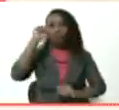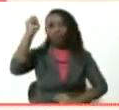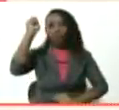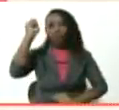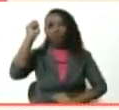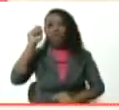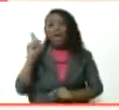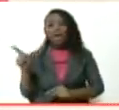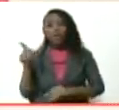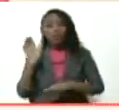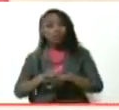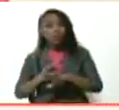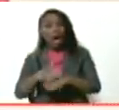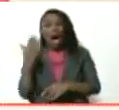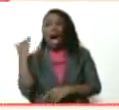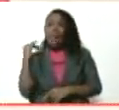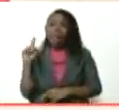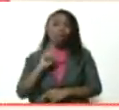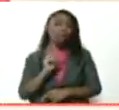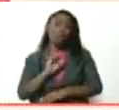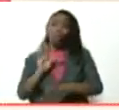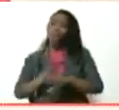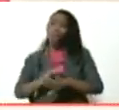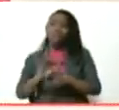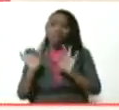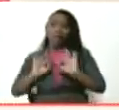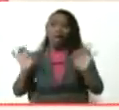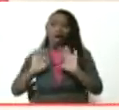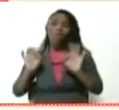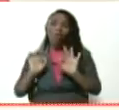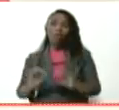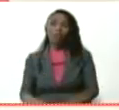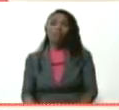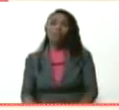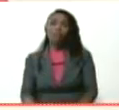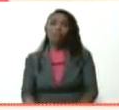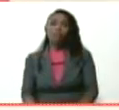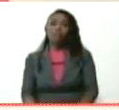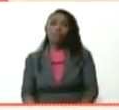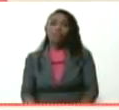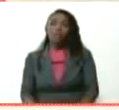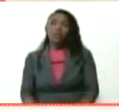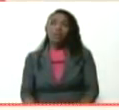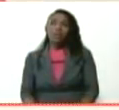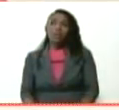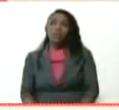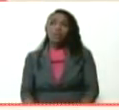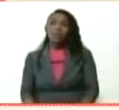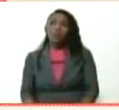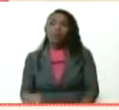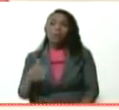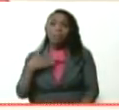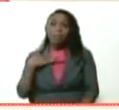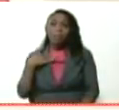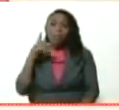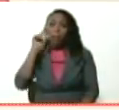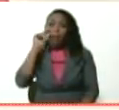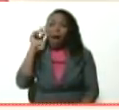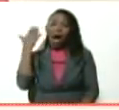Eso no ocurría aquí antes. Nunca. Nunca, nunca, nunca. No cuenta. Mi papá